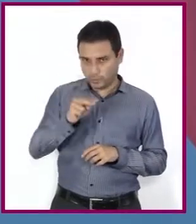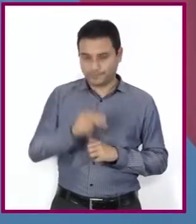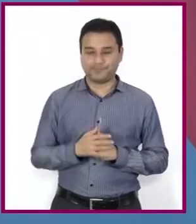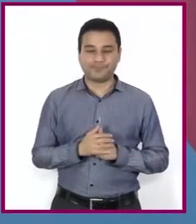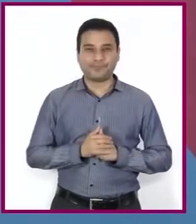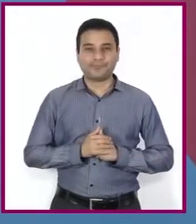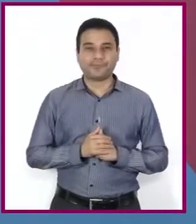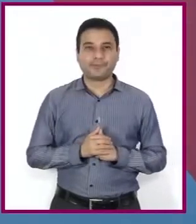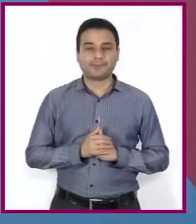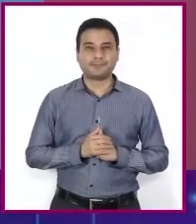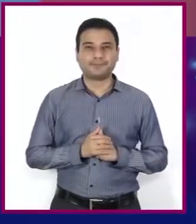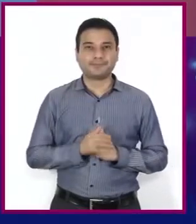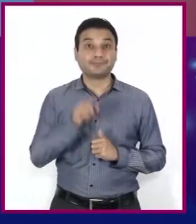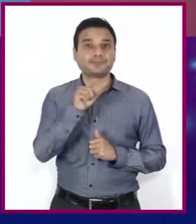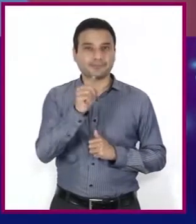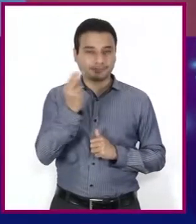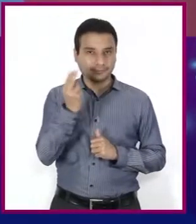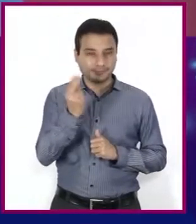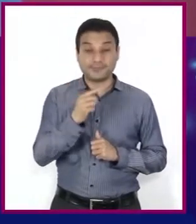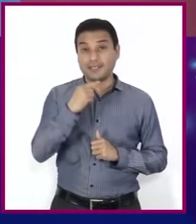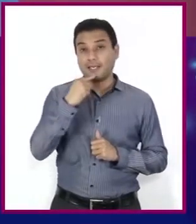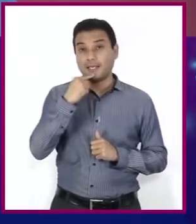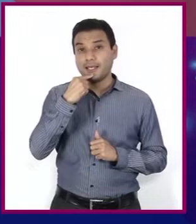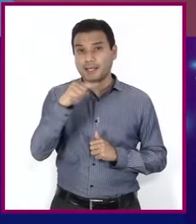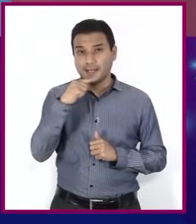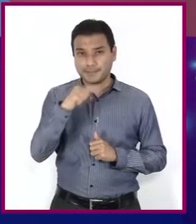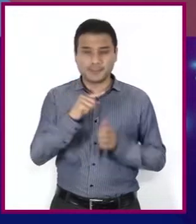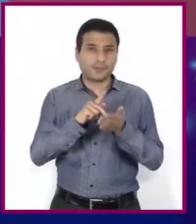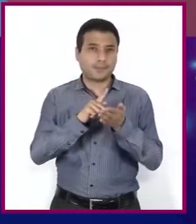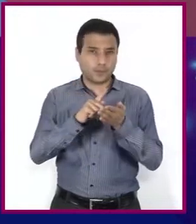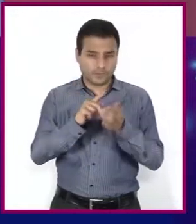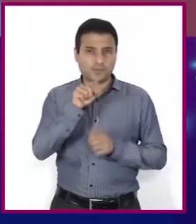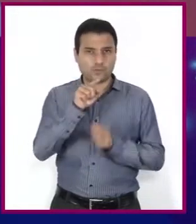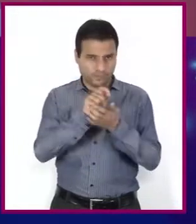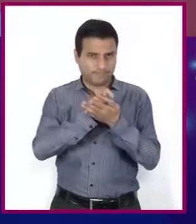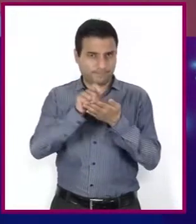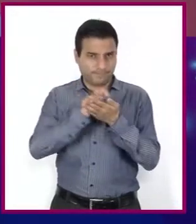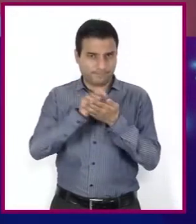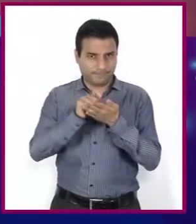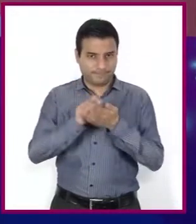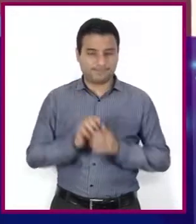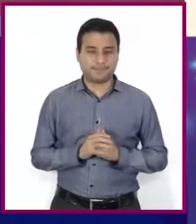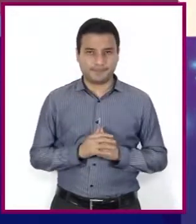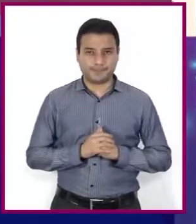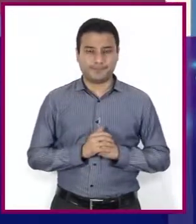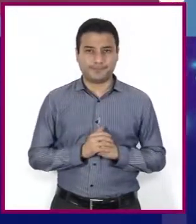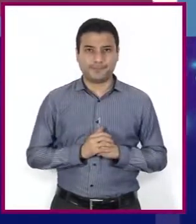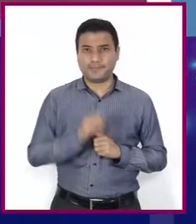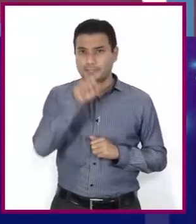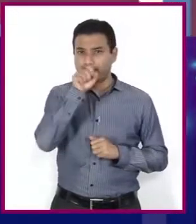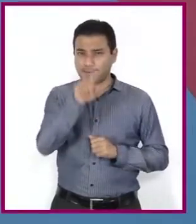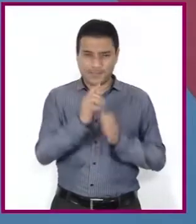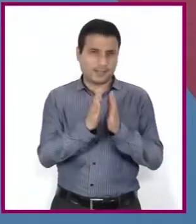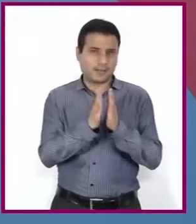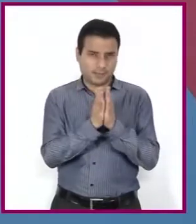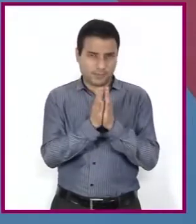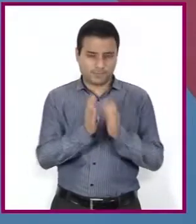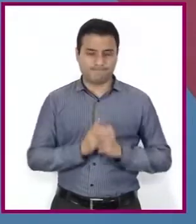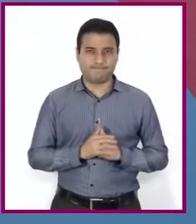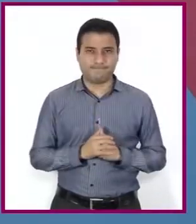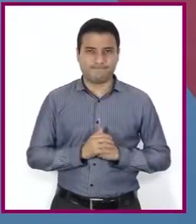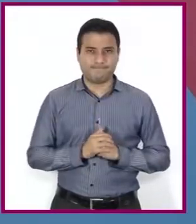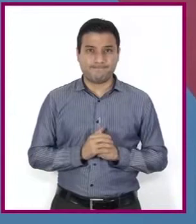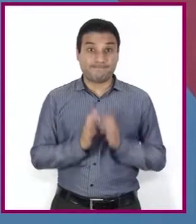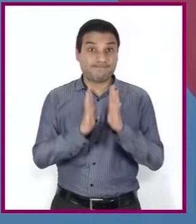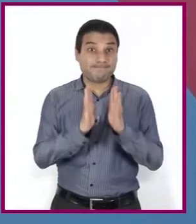es importante que tengan a la mano un lápiz o bolígrafo para hacer las anotaciones pertinentes en su cuaderno, así como su libro de texto.